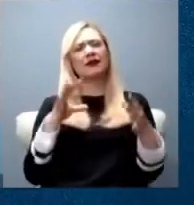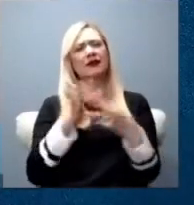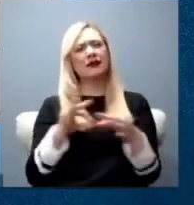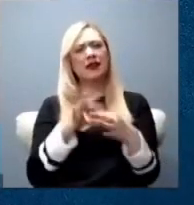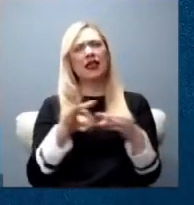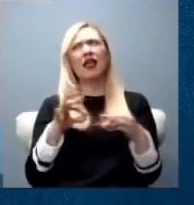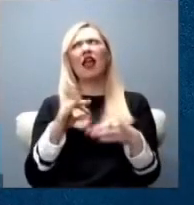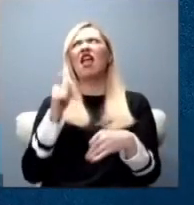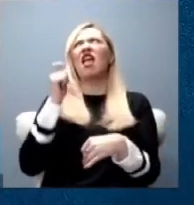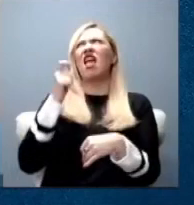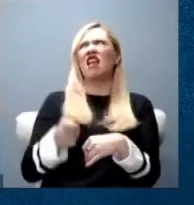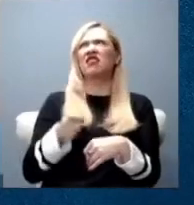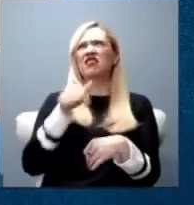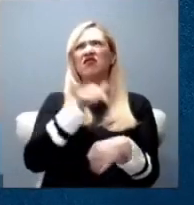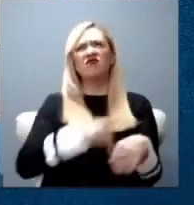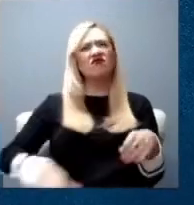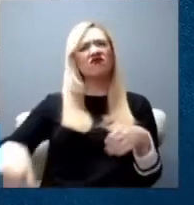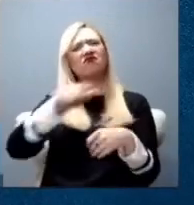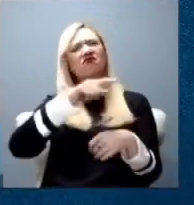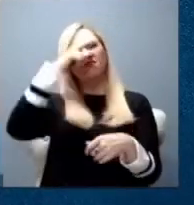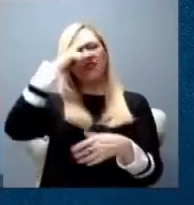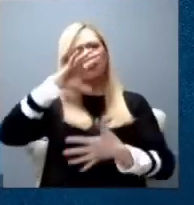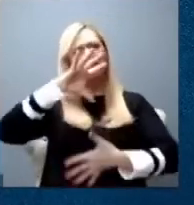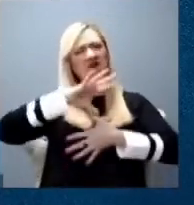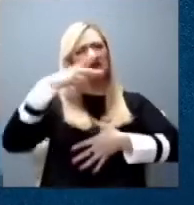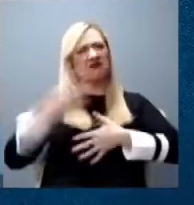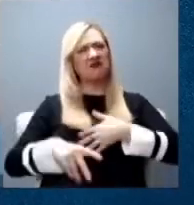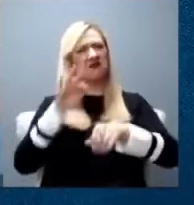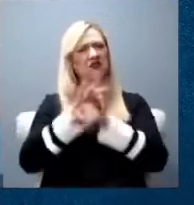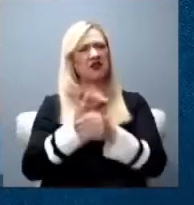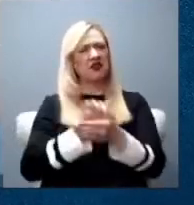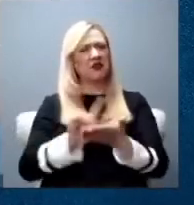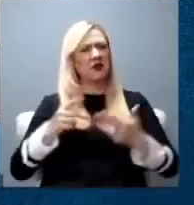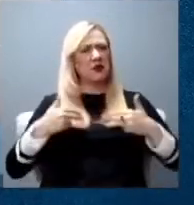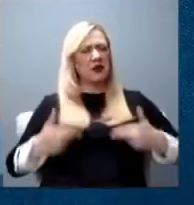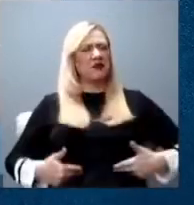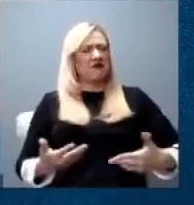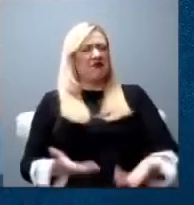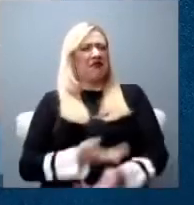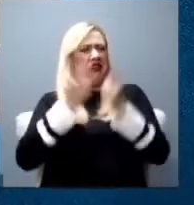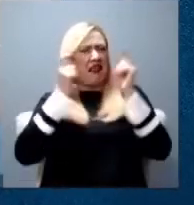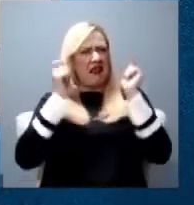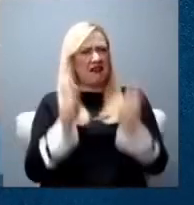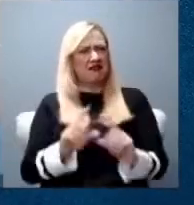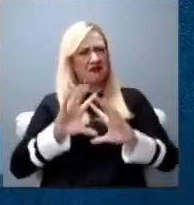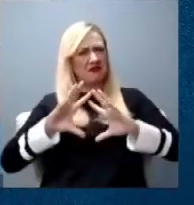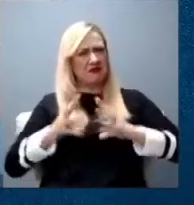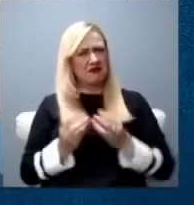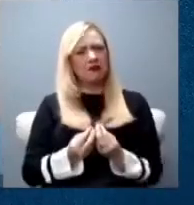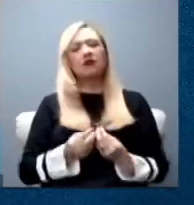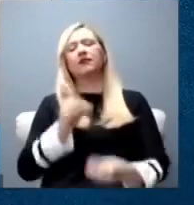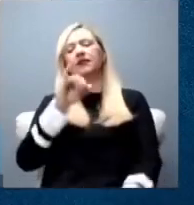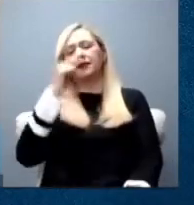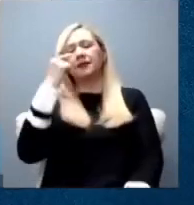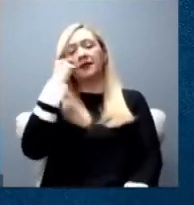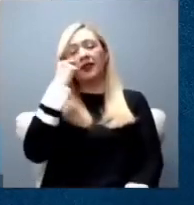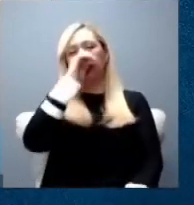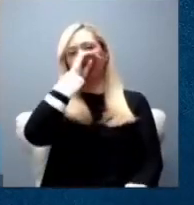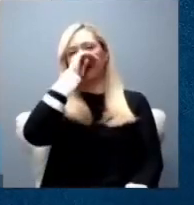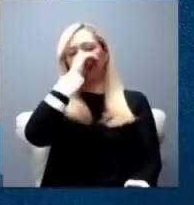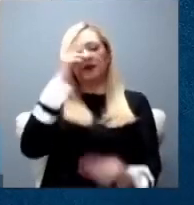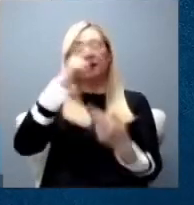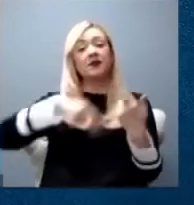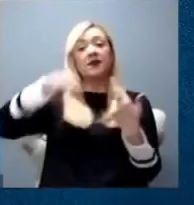hablamos de sistemas regionales de protección de derechos humanos? Claro, Roberto. Los sistemas regionales dan